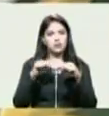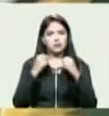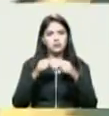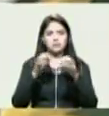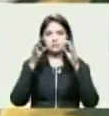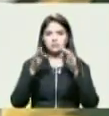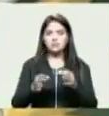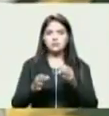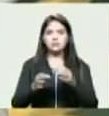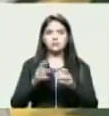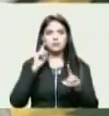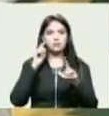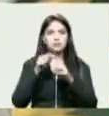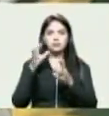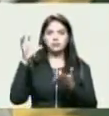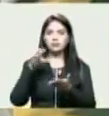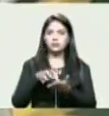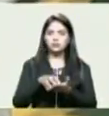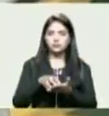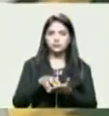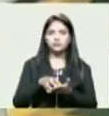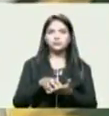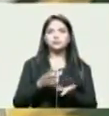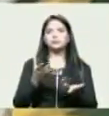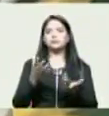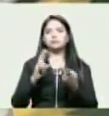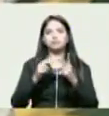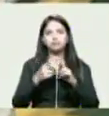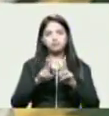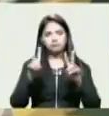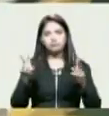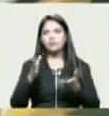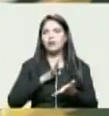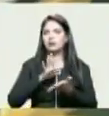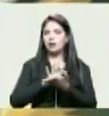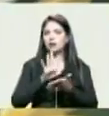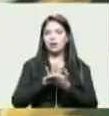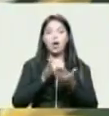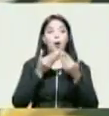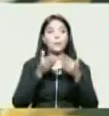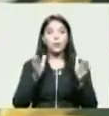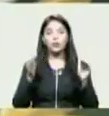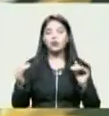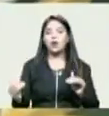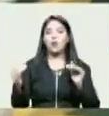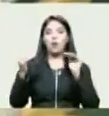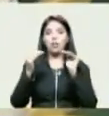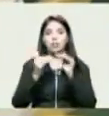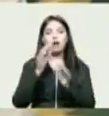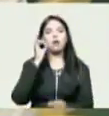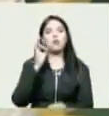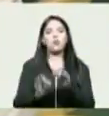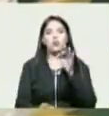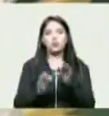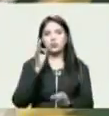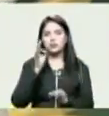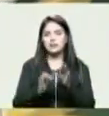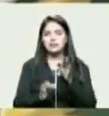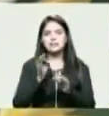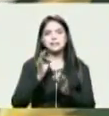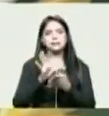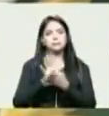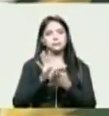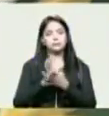efectivamente con los fines del Estado, con los fines de paz, tranquilidad pública, igualdad, justicia, preeminencia de